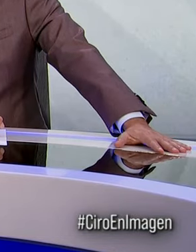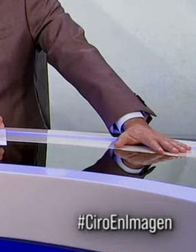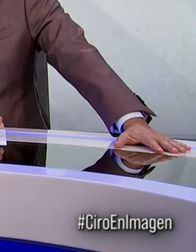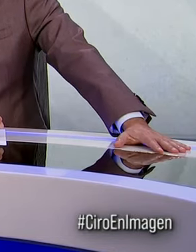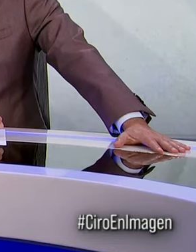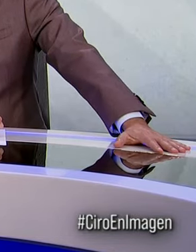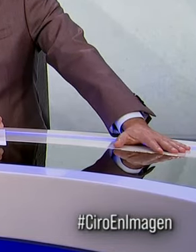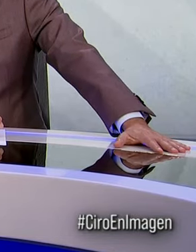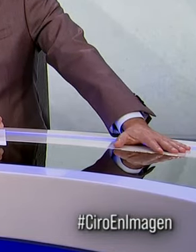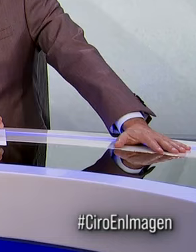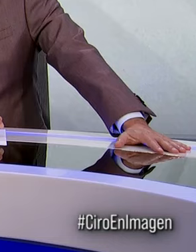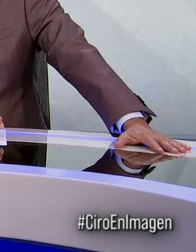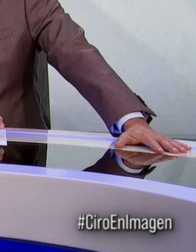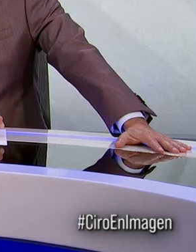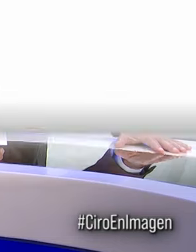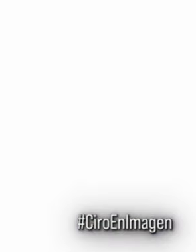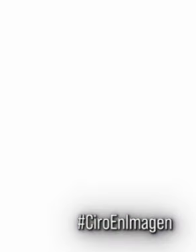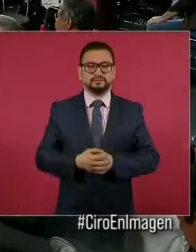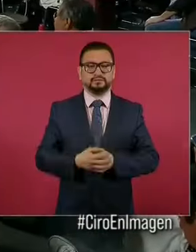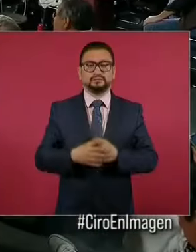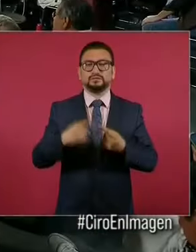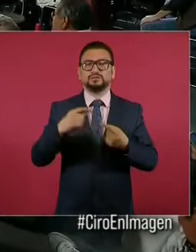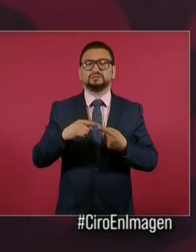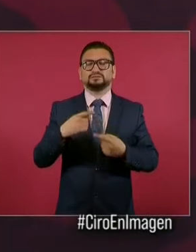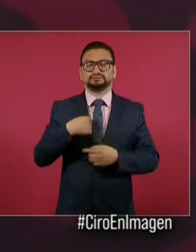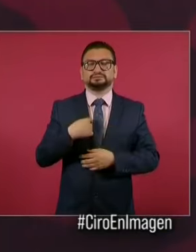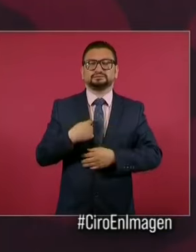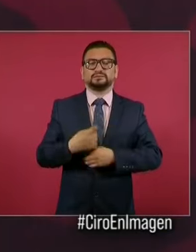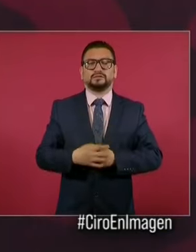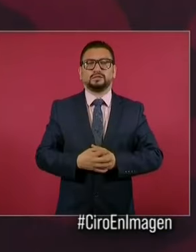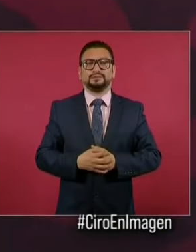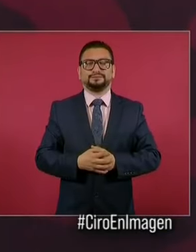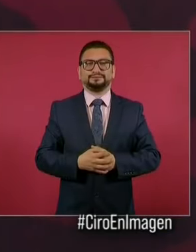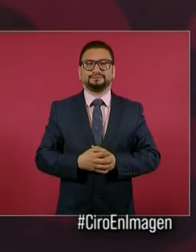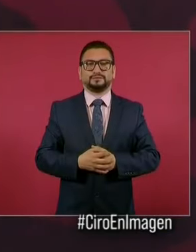de Diputados. Yo estoy muy